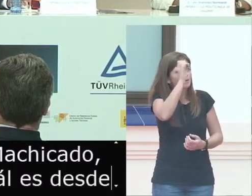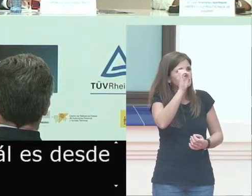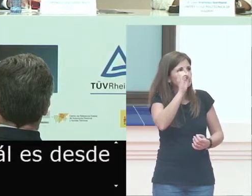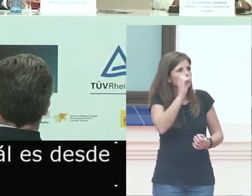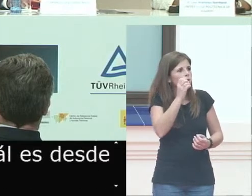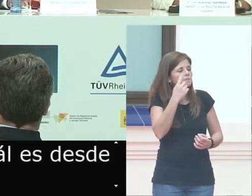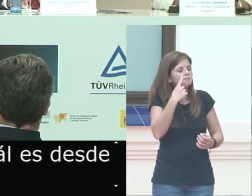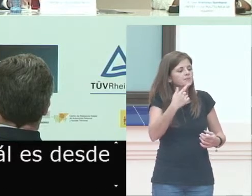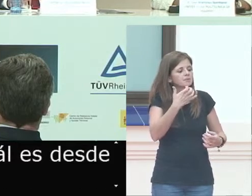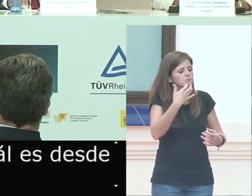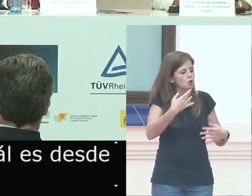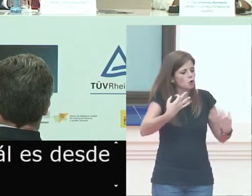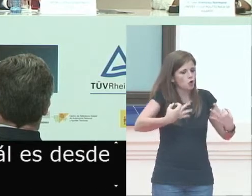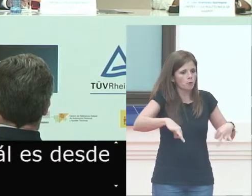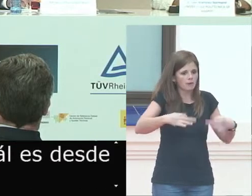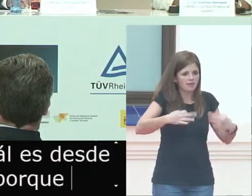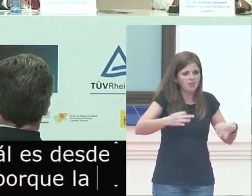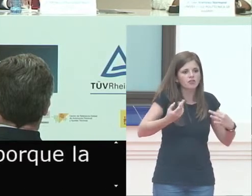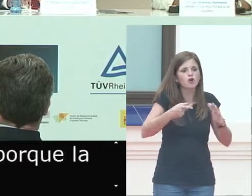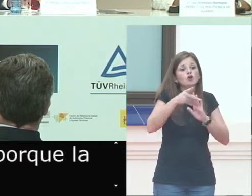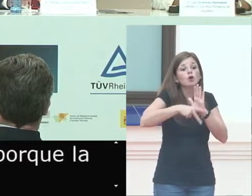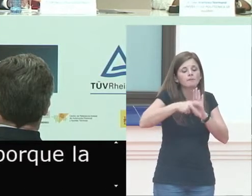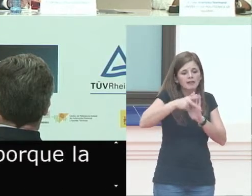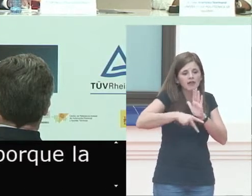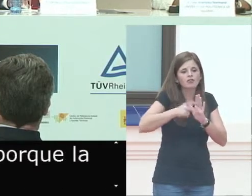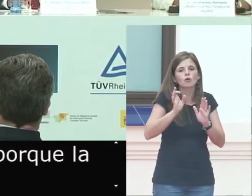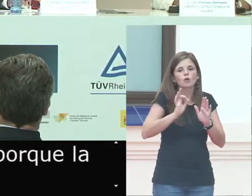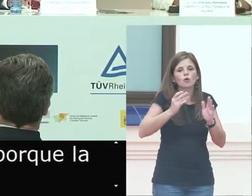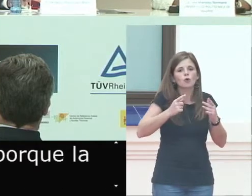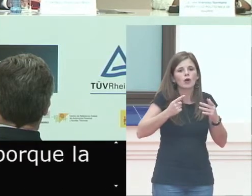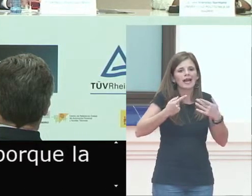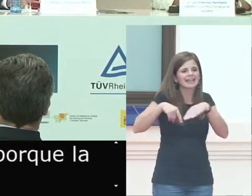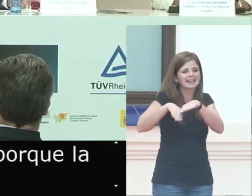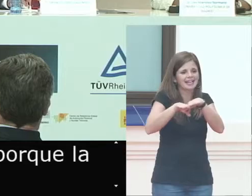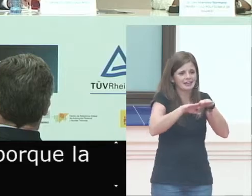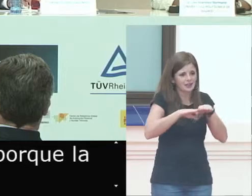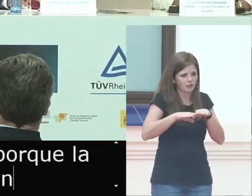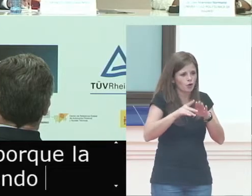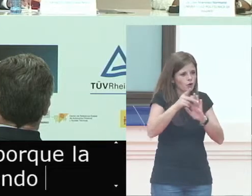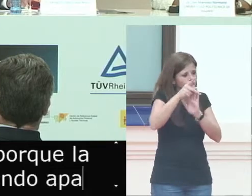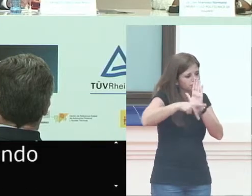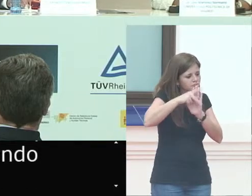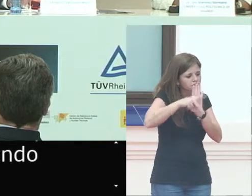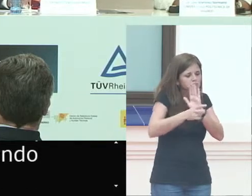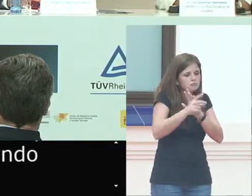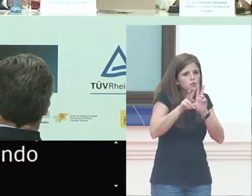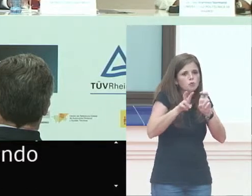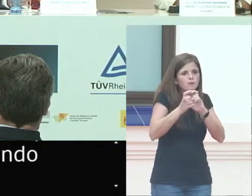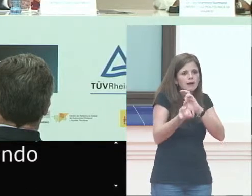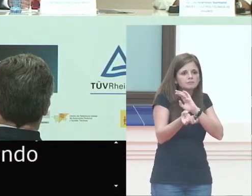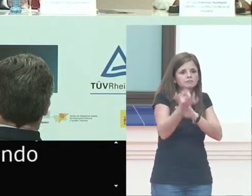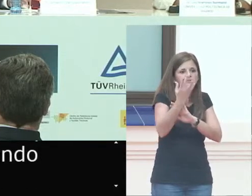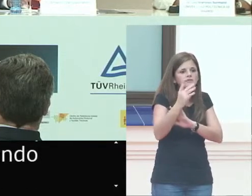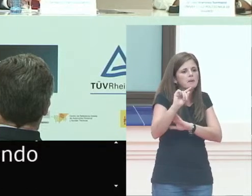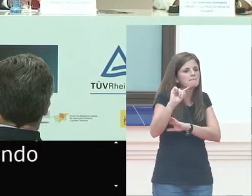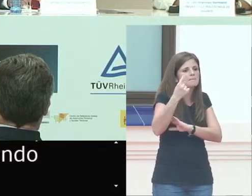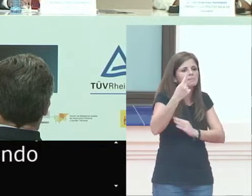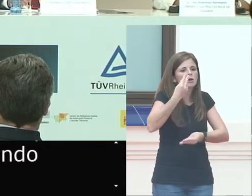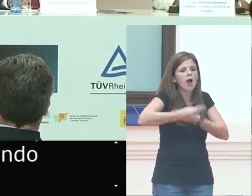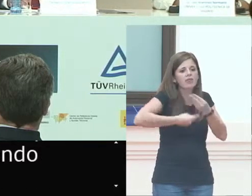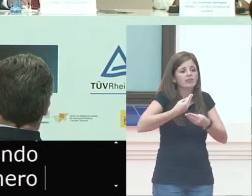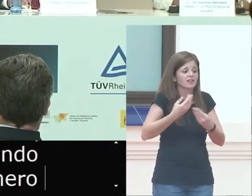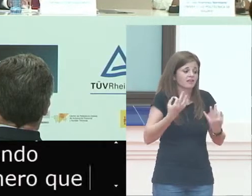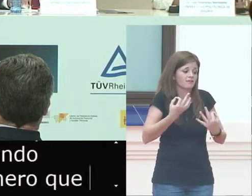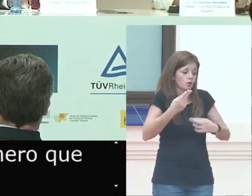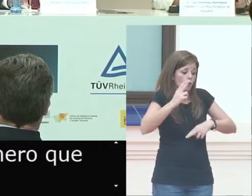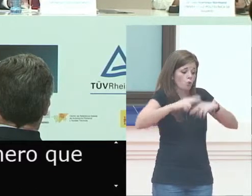porque la estandarización, la normalización, cuando aparece una nueva normativa, lo primero que hay que hacer es